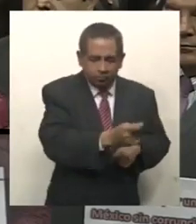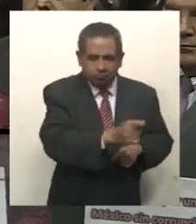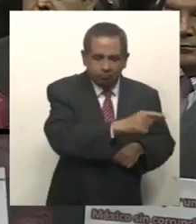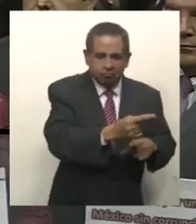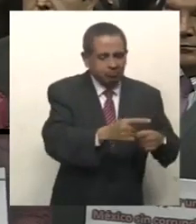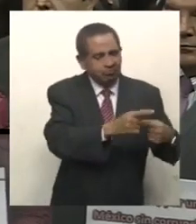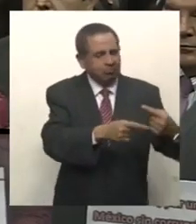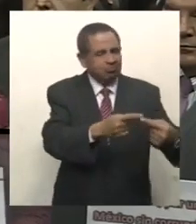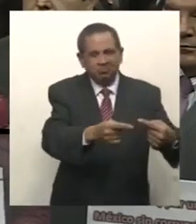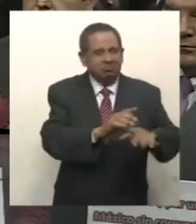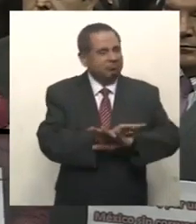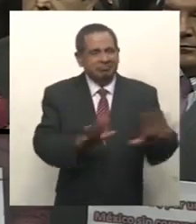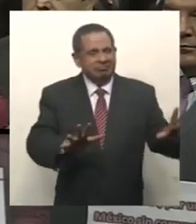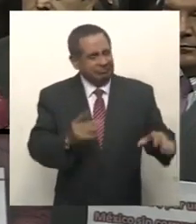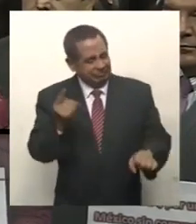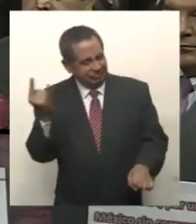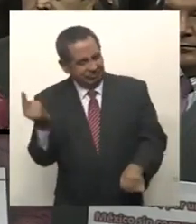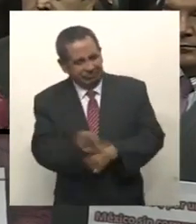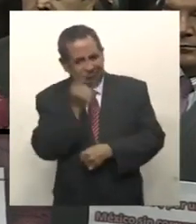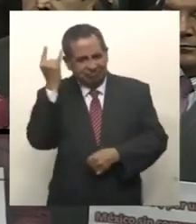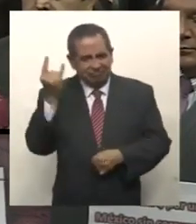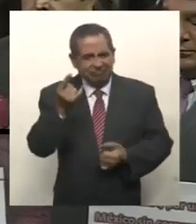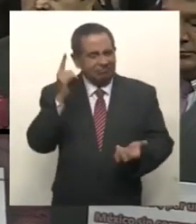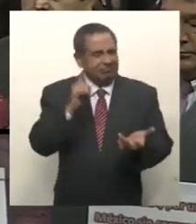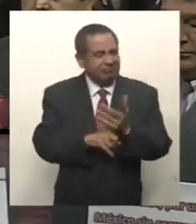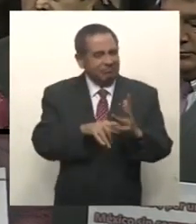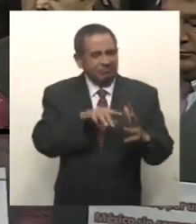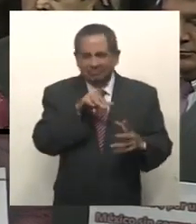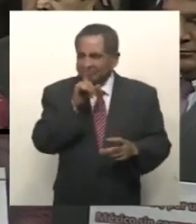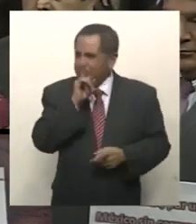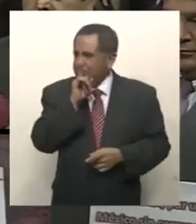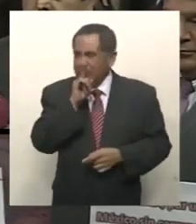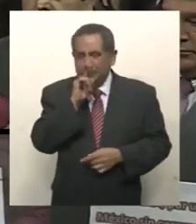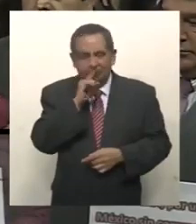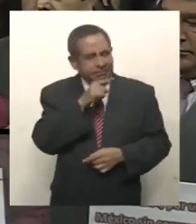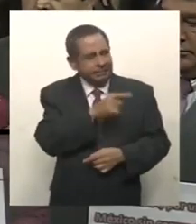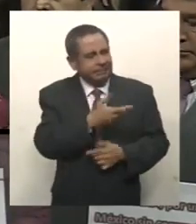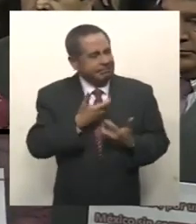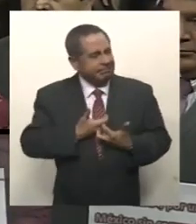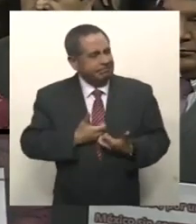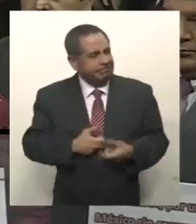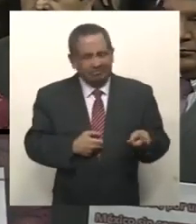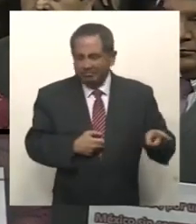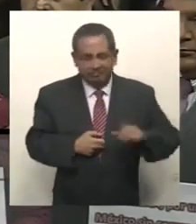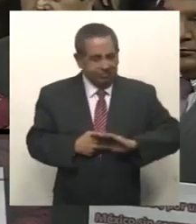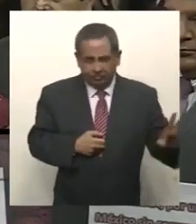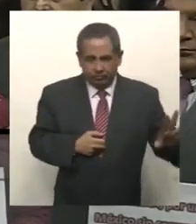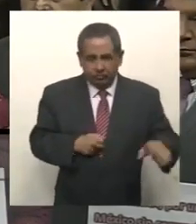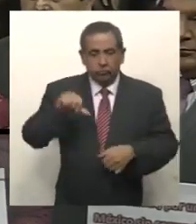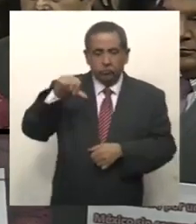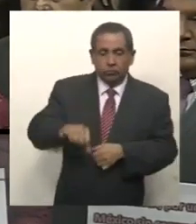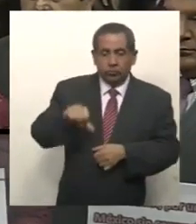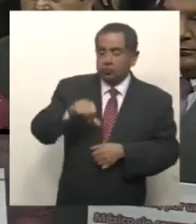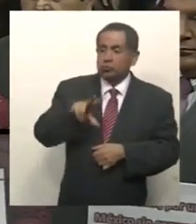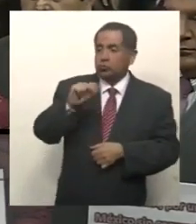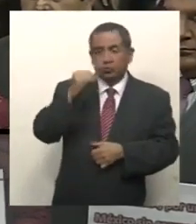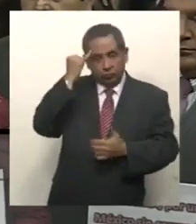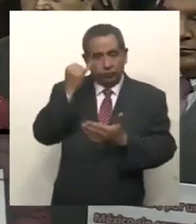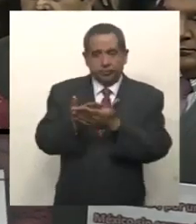país: decepción y frustración ciudadana. Hoy no estamos